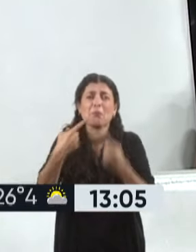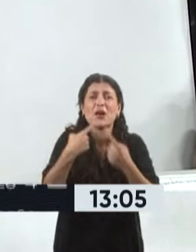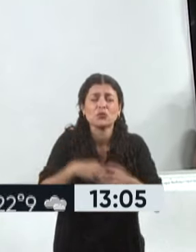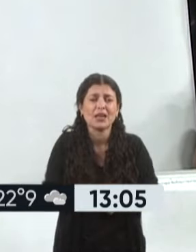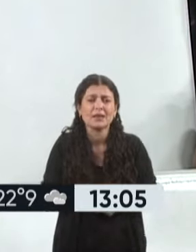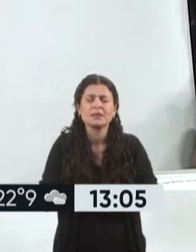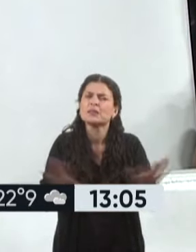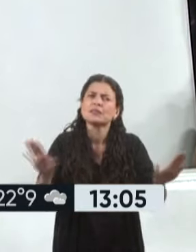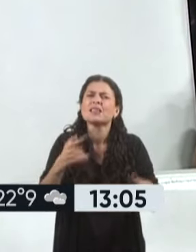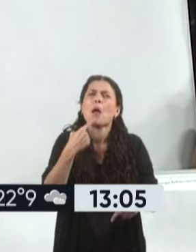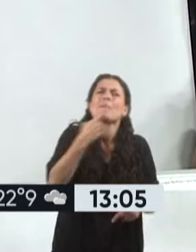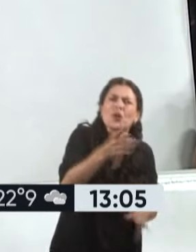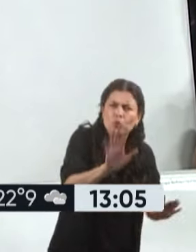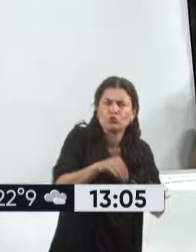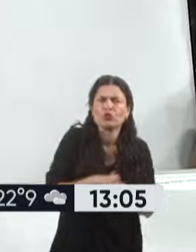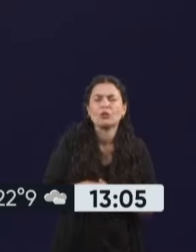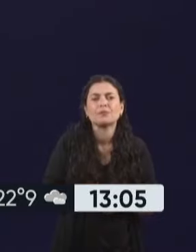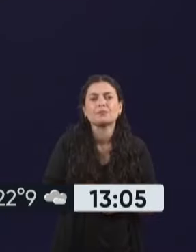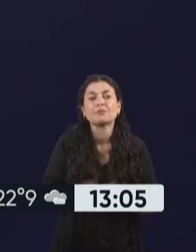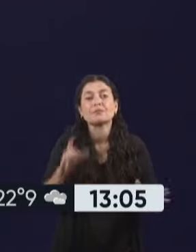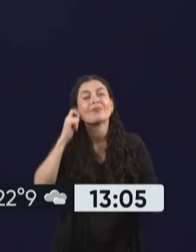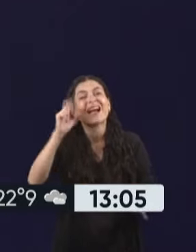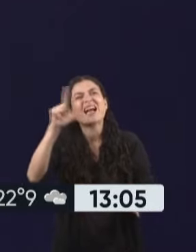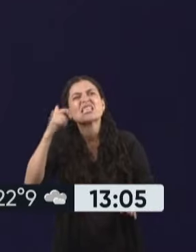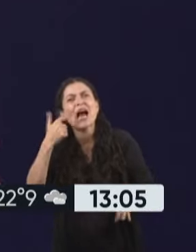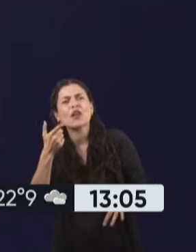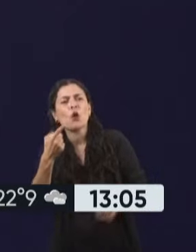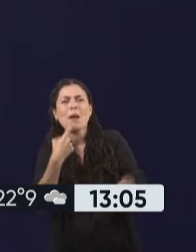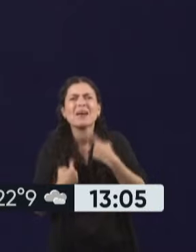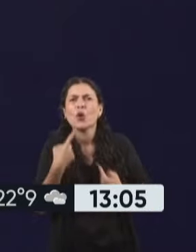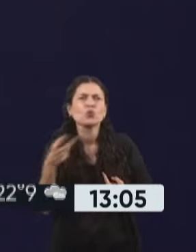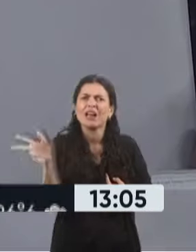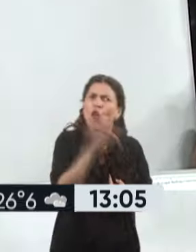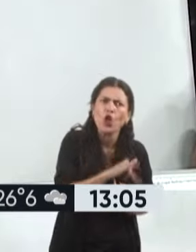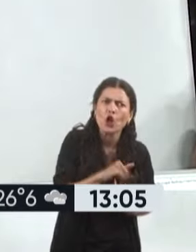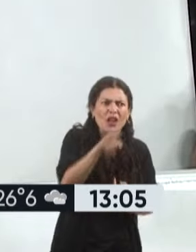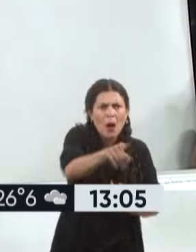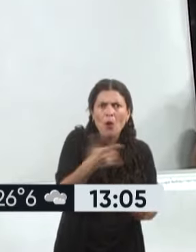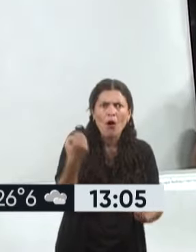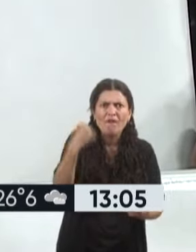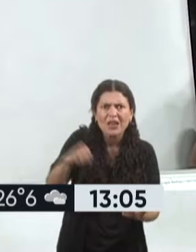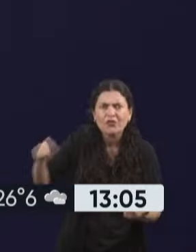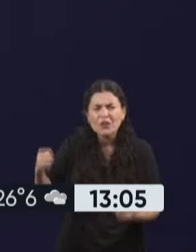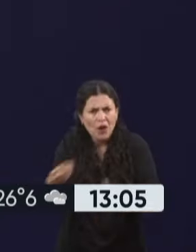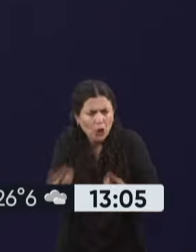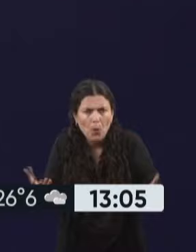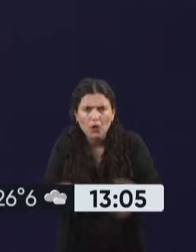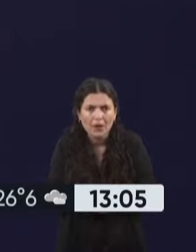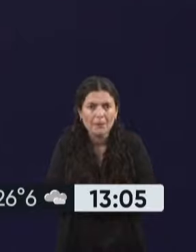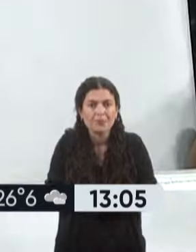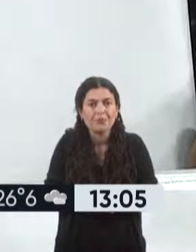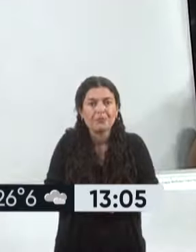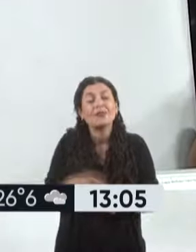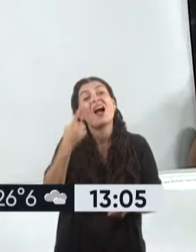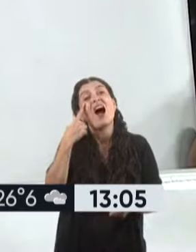les molestó Gallardo pregunta día por medio, vos no preguntabas hace un año, algo Bueno, pasa. Acá estamos. Es Hay que el azar. meter a la